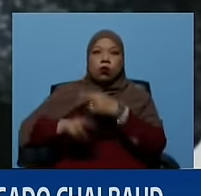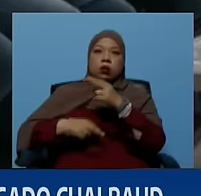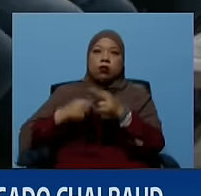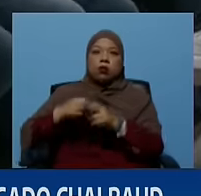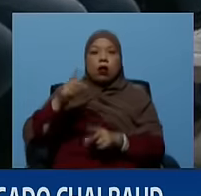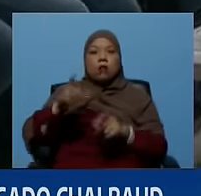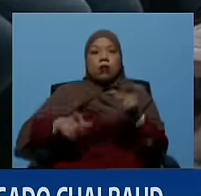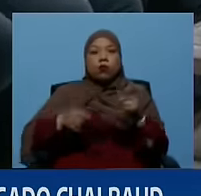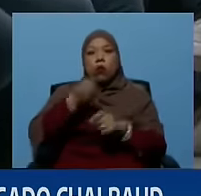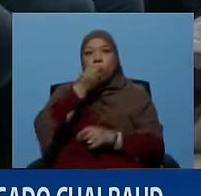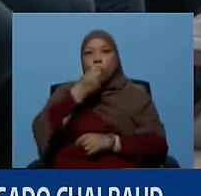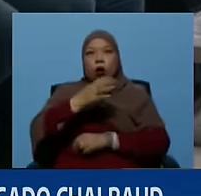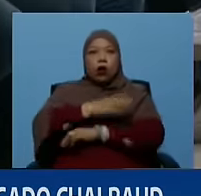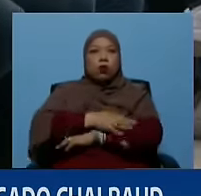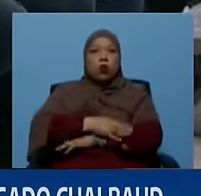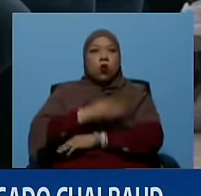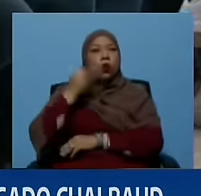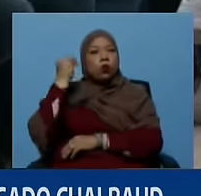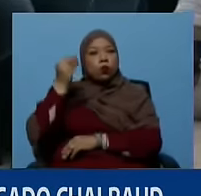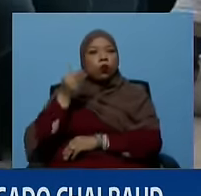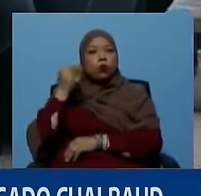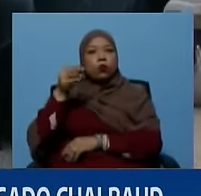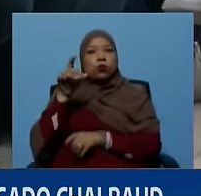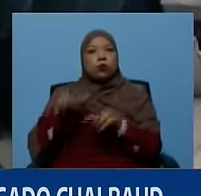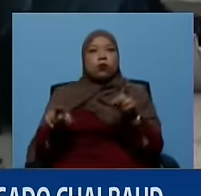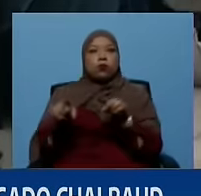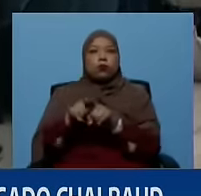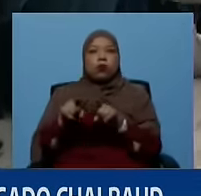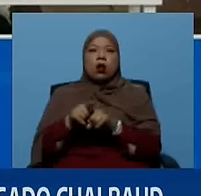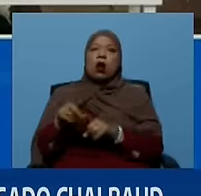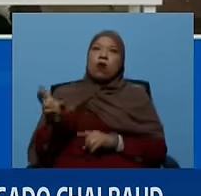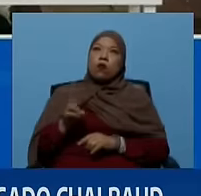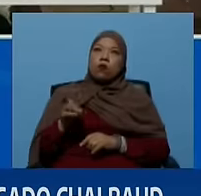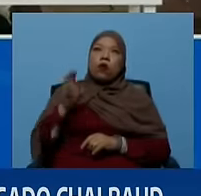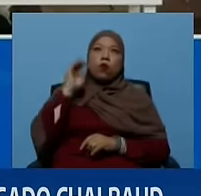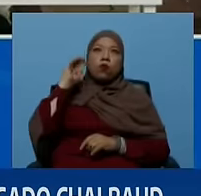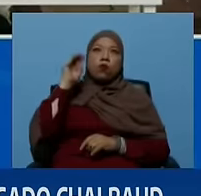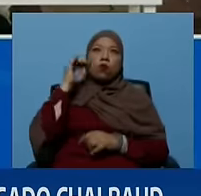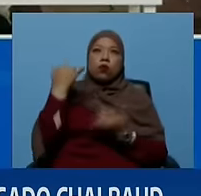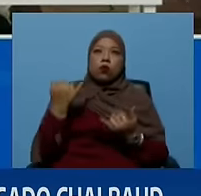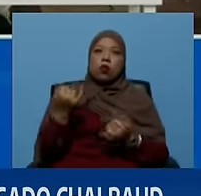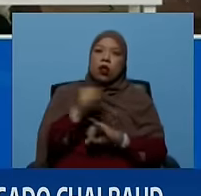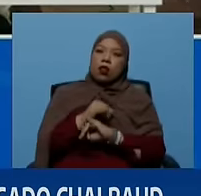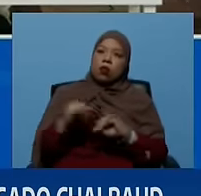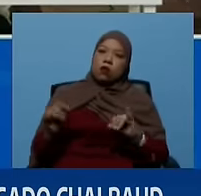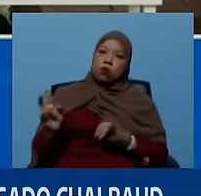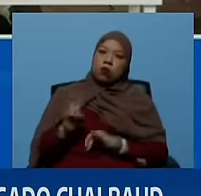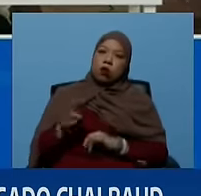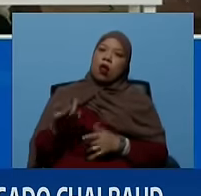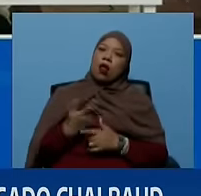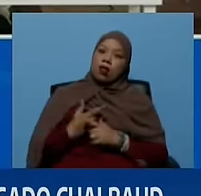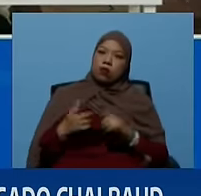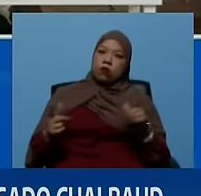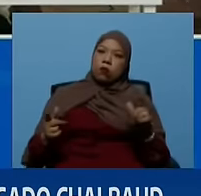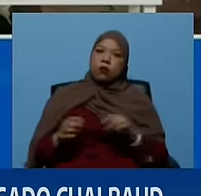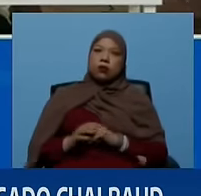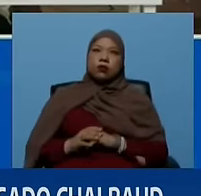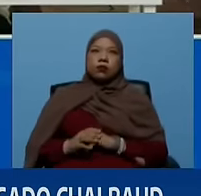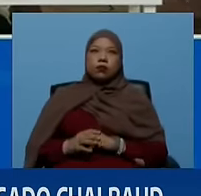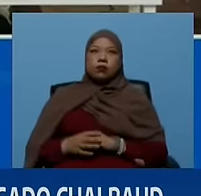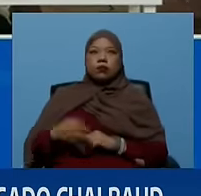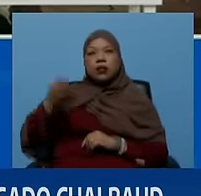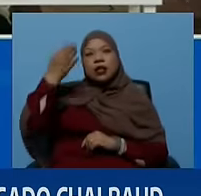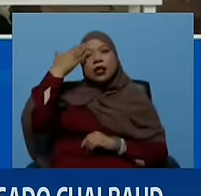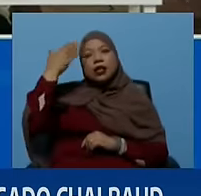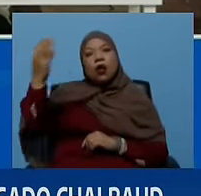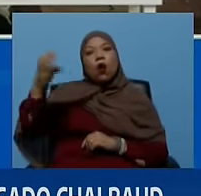gente honorable que se planteó la Venezuela del futuro la Venezuela independiente y soberana bueno mi saludo allá